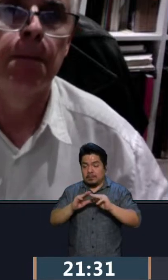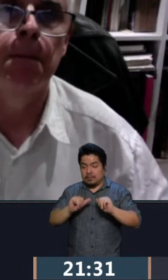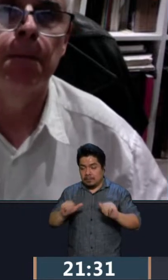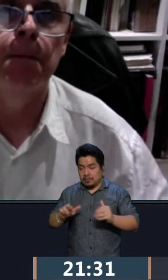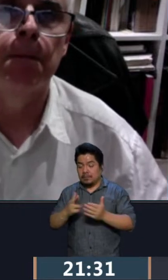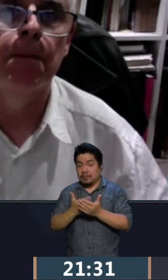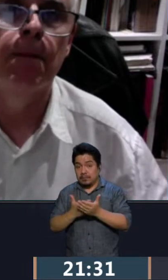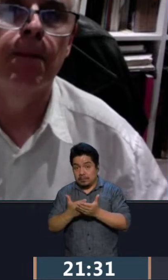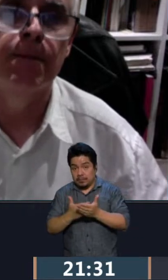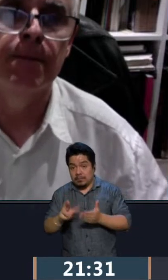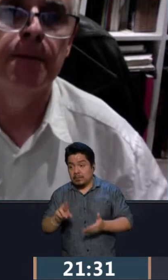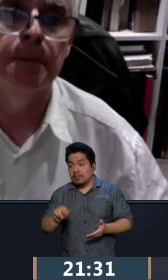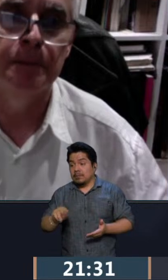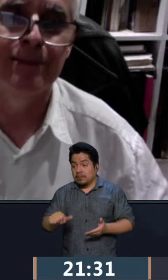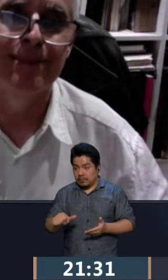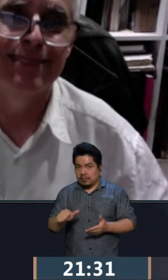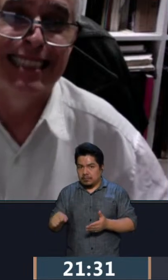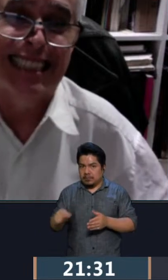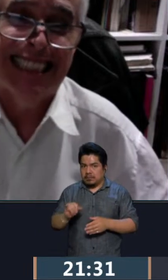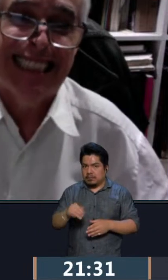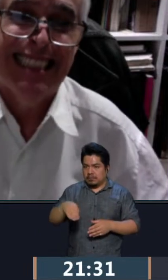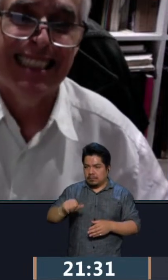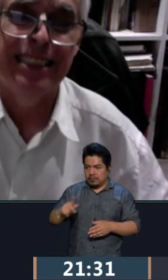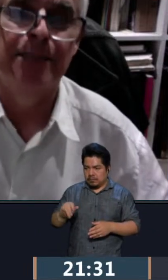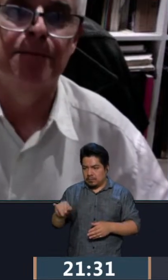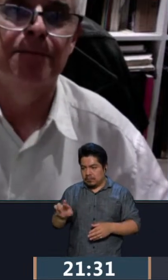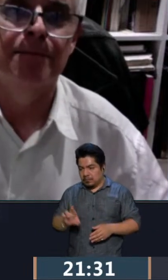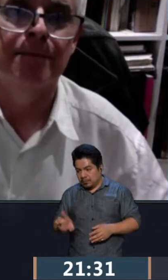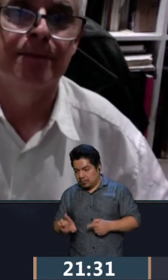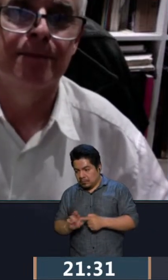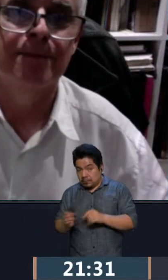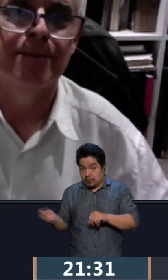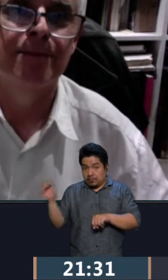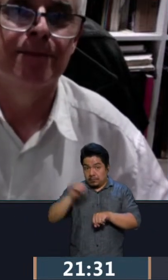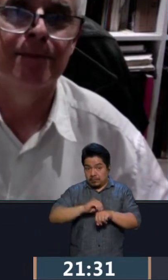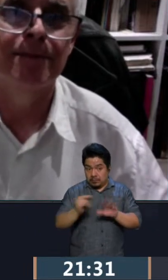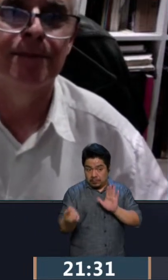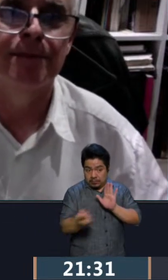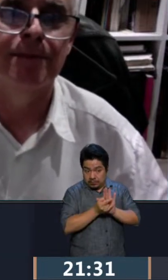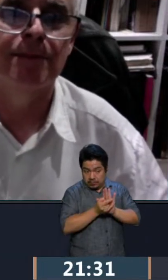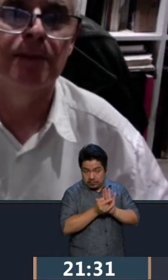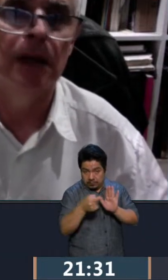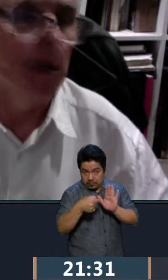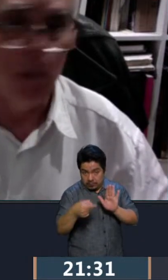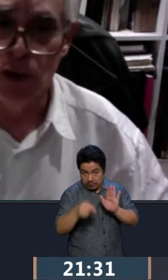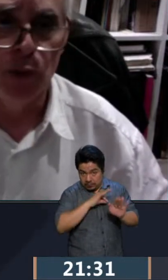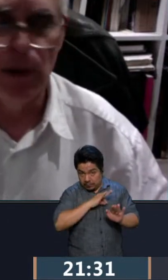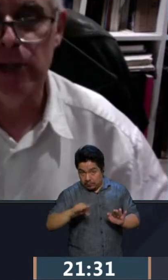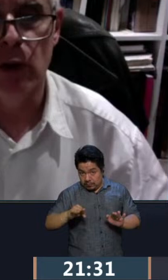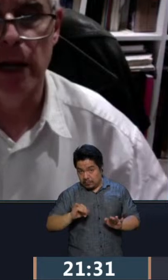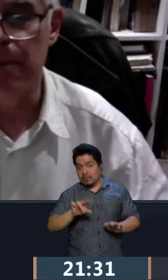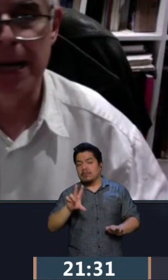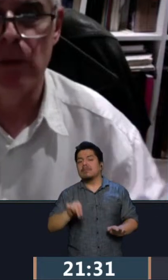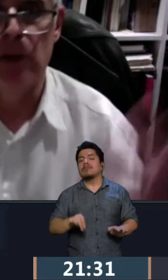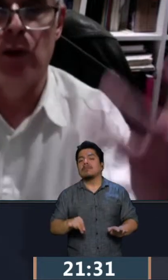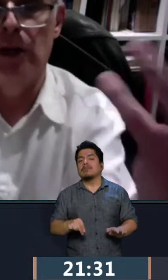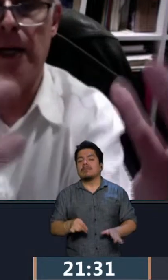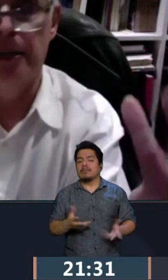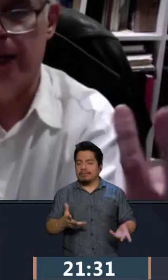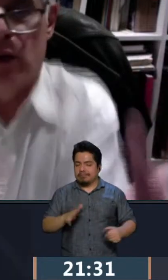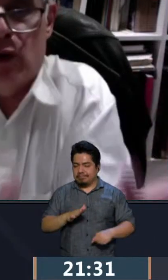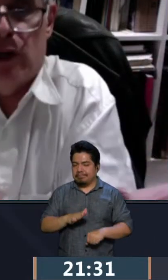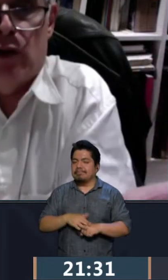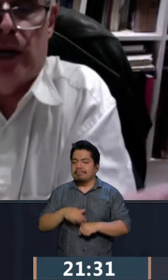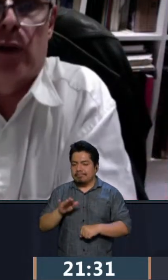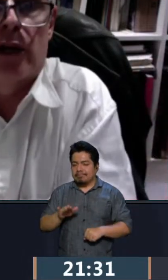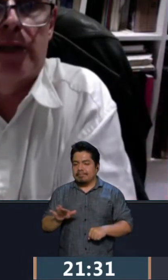hoy registrada como marca registrada ante el INPI por Xóchitl Gálvez, podrían ser algunas de esas causas? Por supuesto, y más cuando tienes